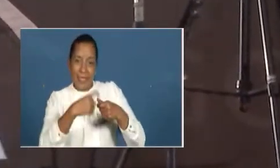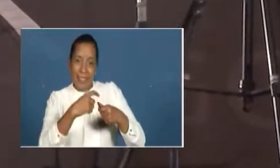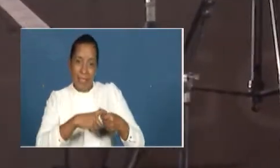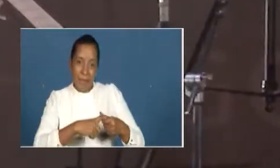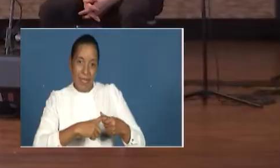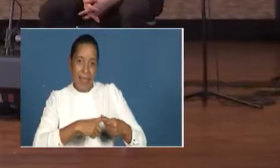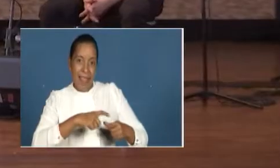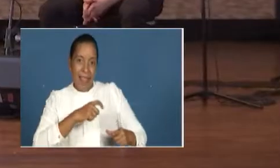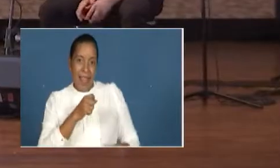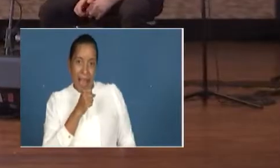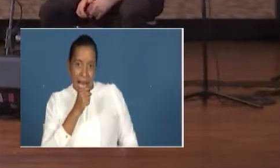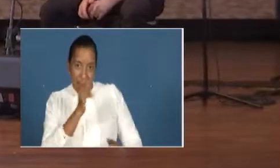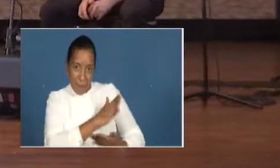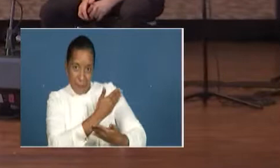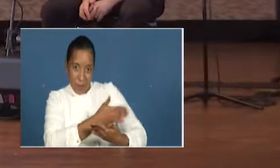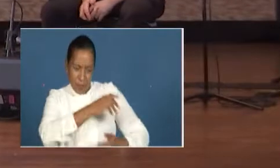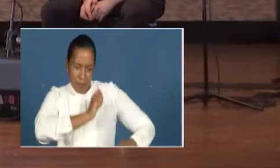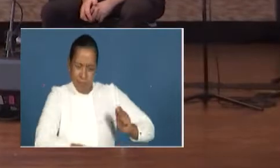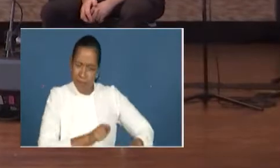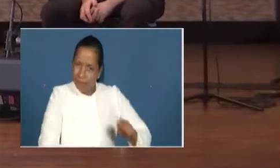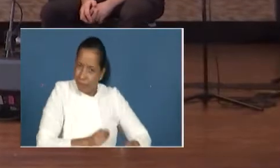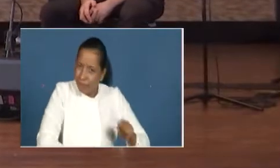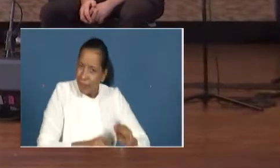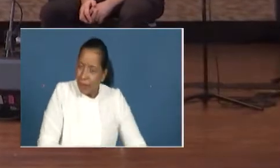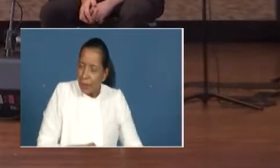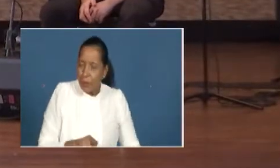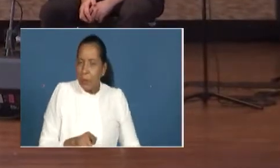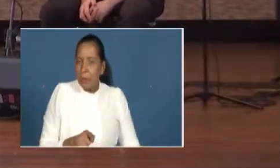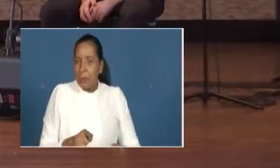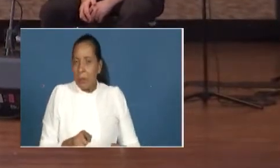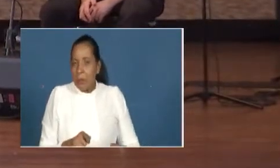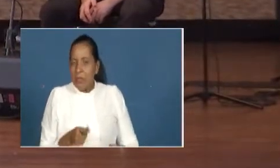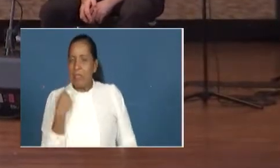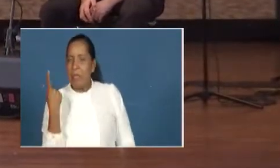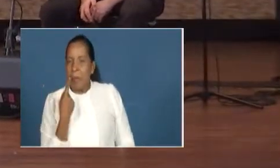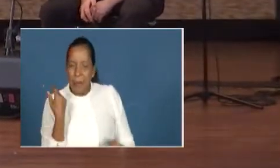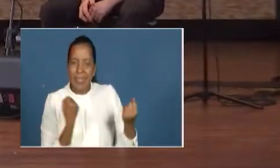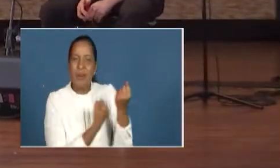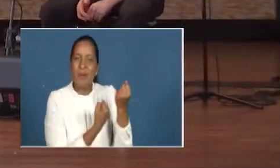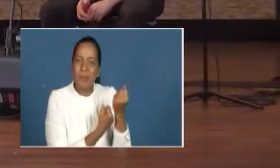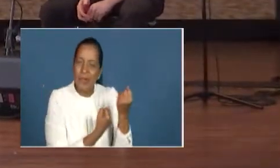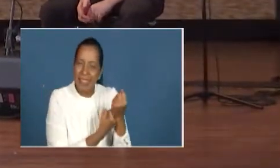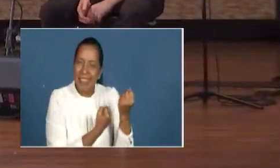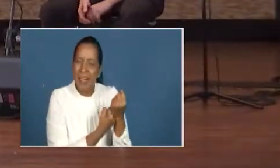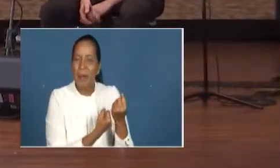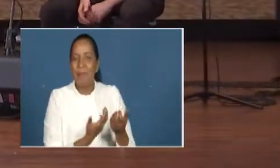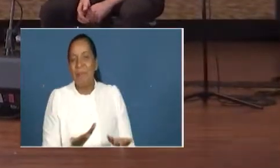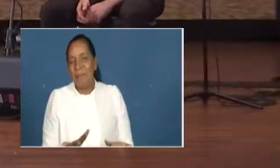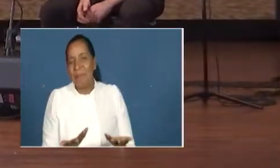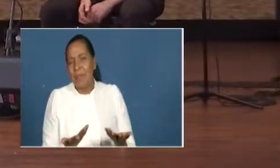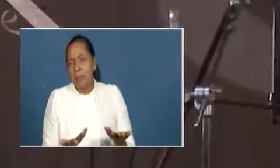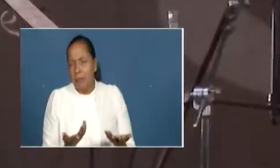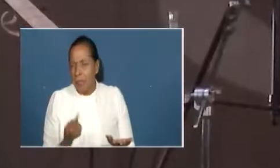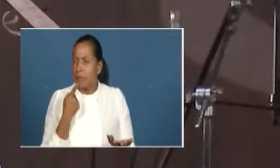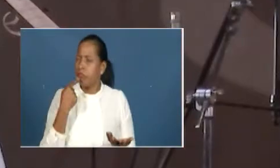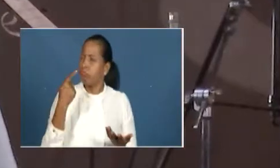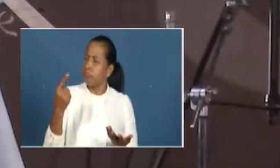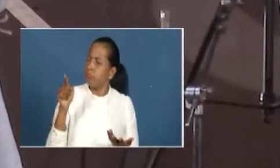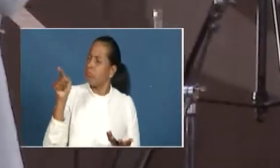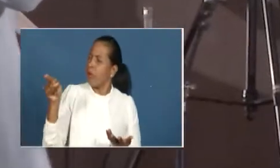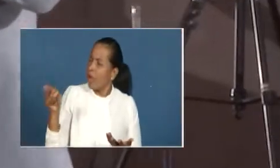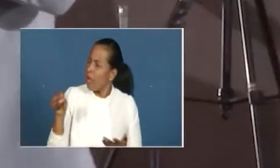chica que desde que inició esto nunca me ha abandonado, siempre ha estado conmigo. Me dice las cosas cuando tiene